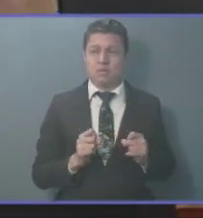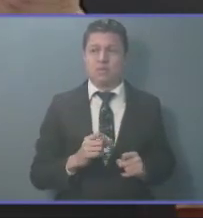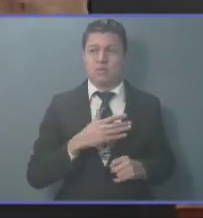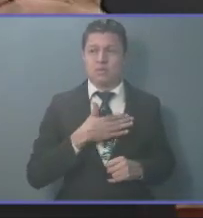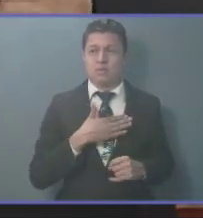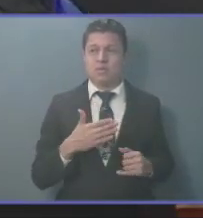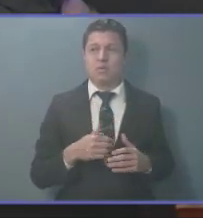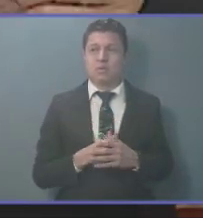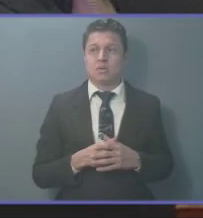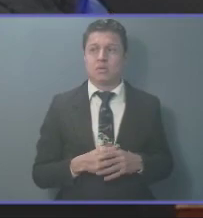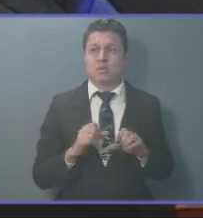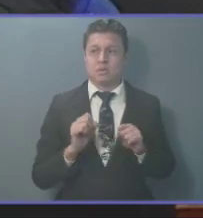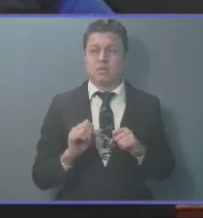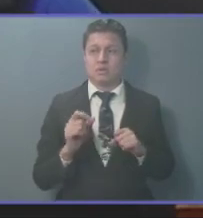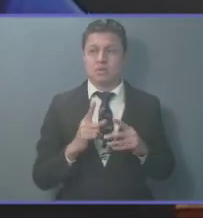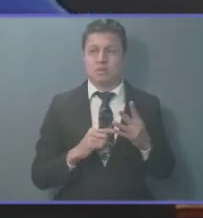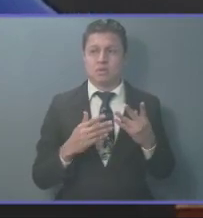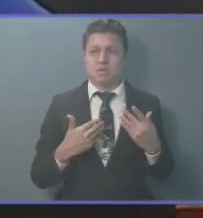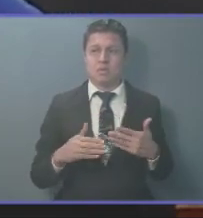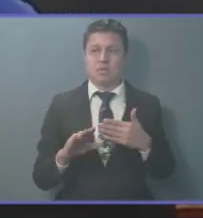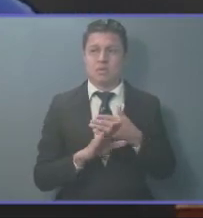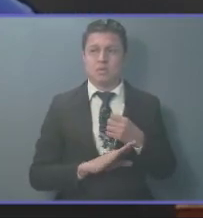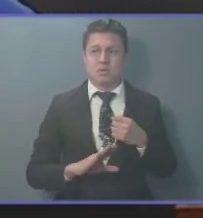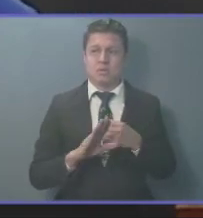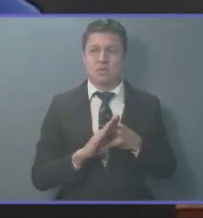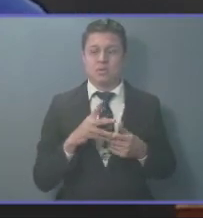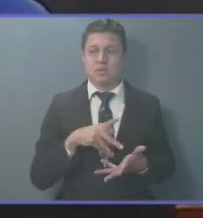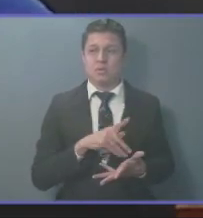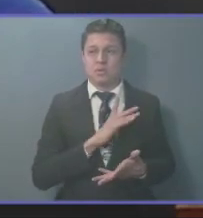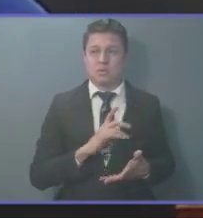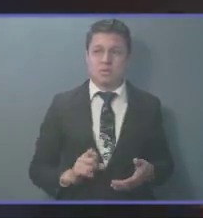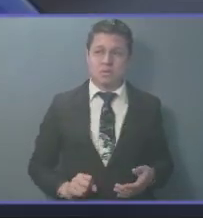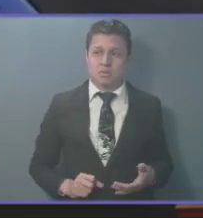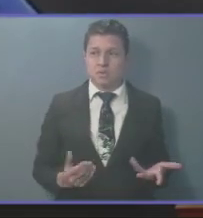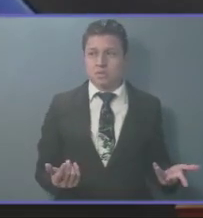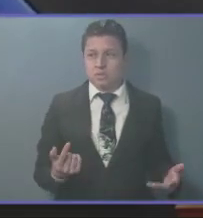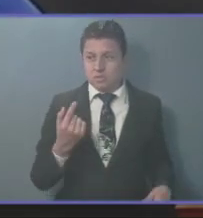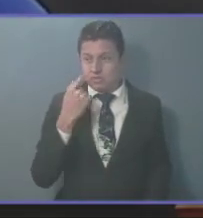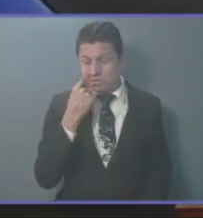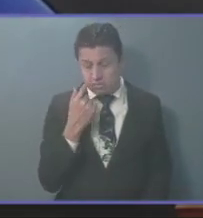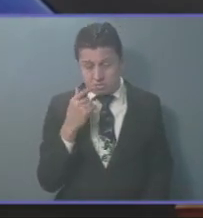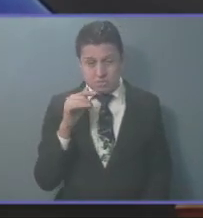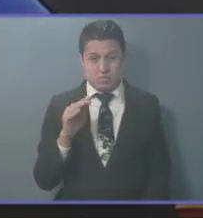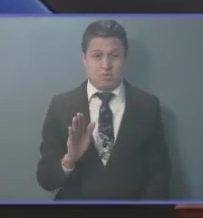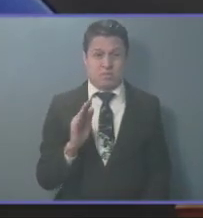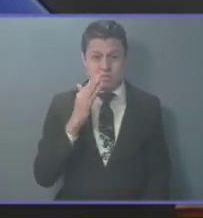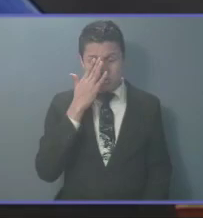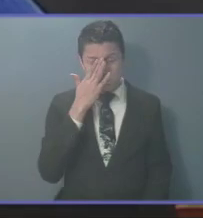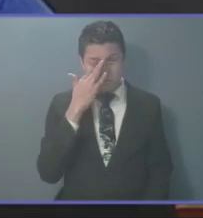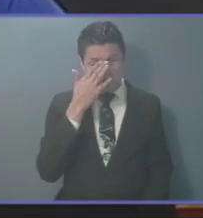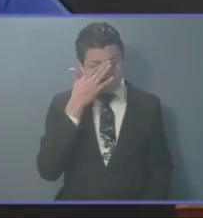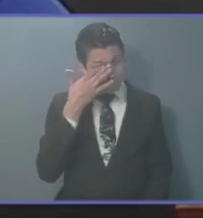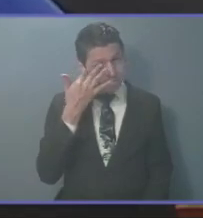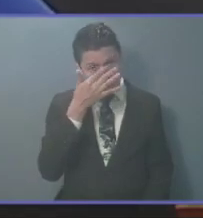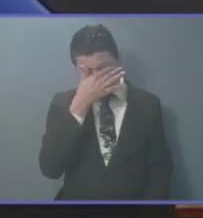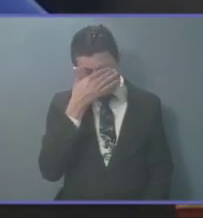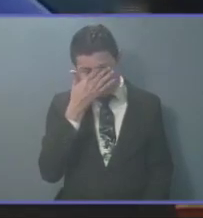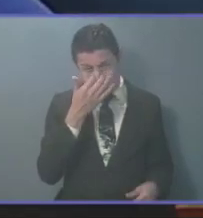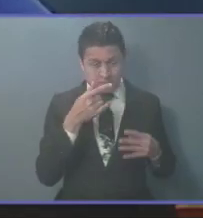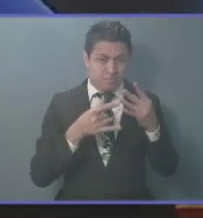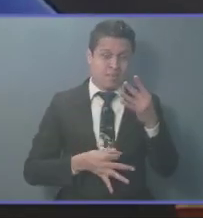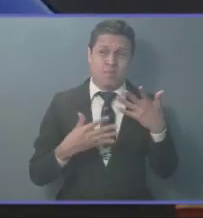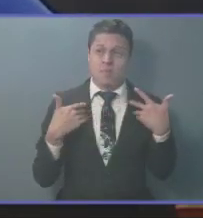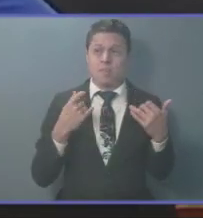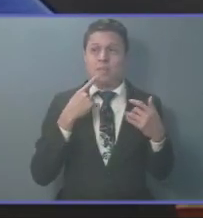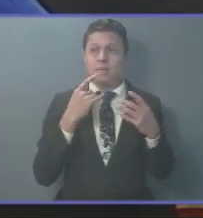y para defender la salud del pueblo salvadoreño, no obstante que el Código de Salud les permite